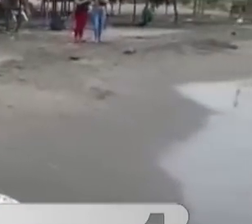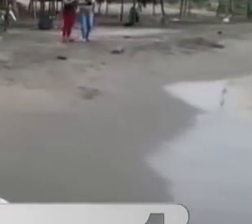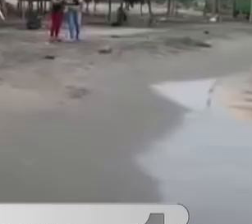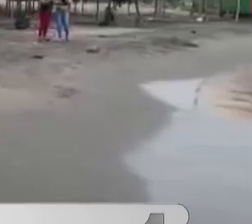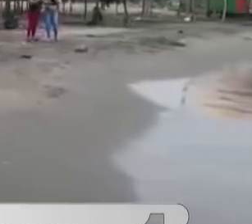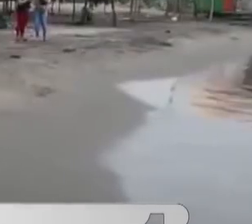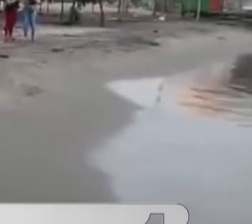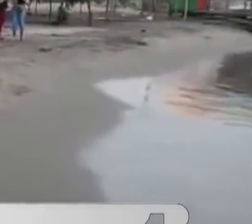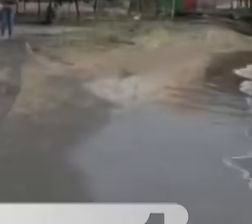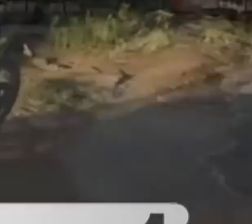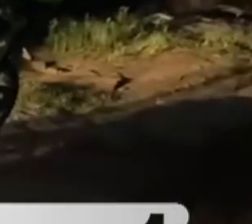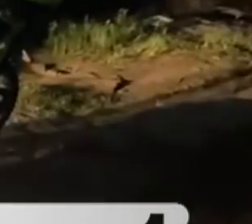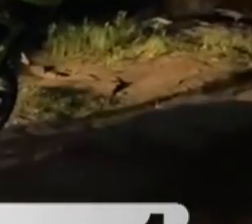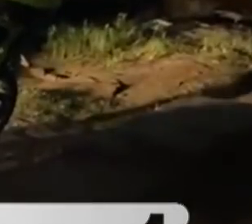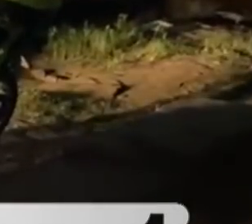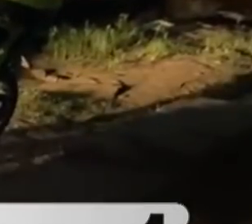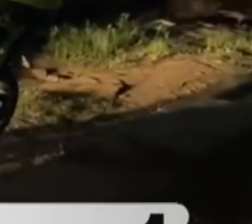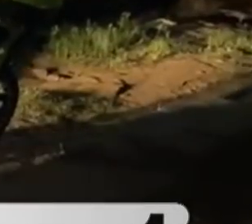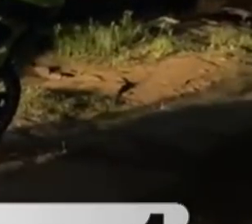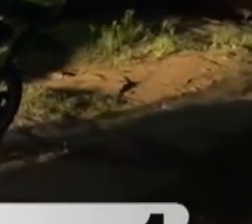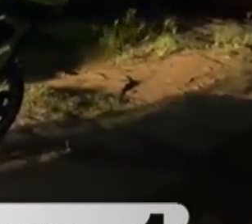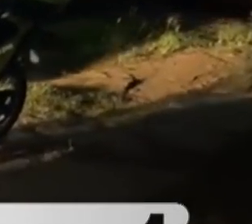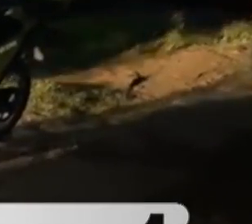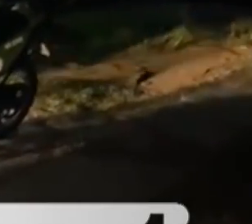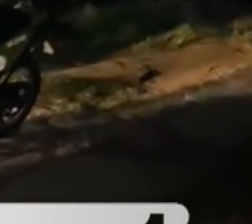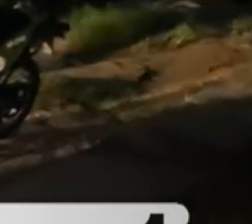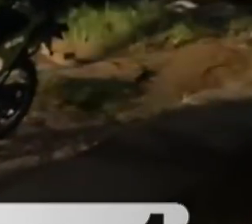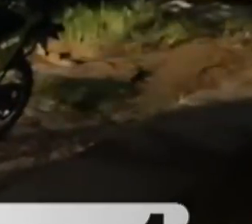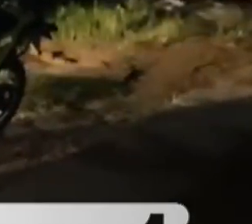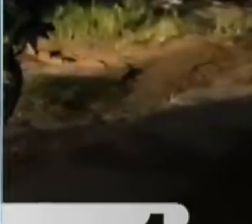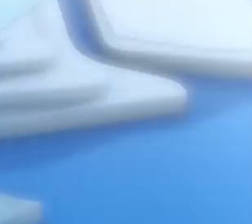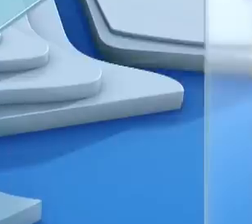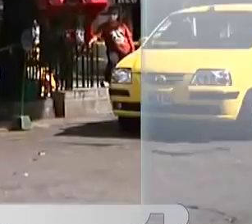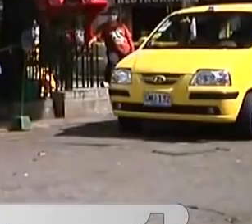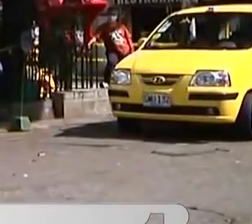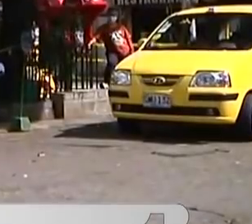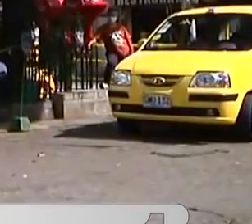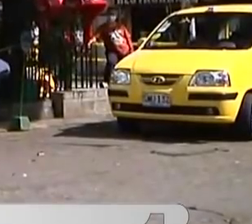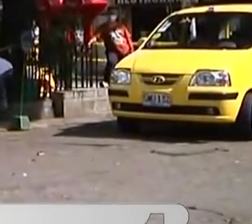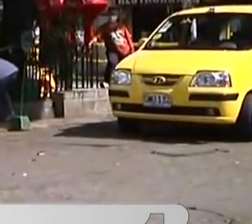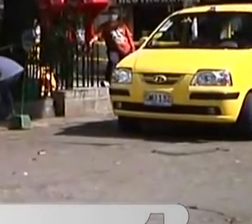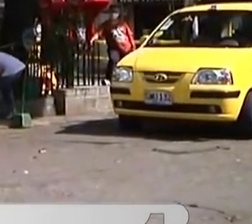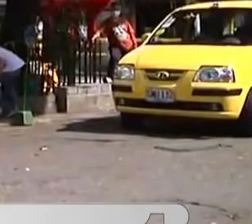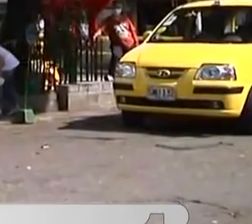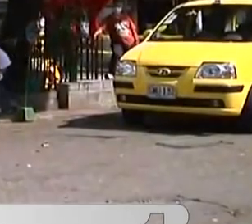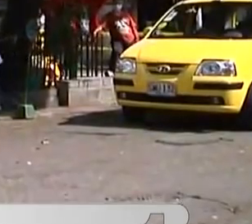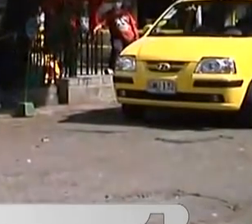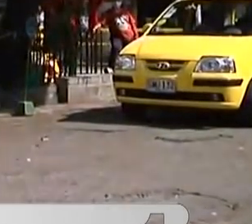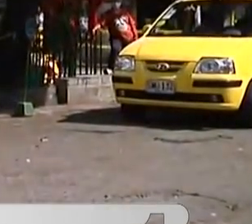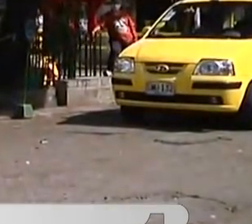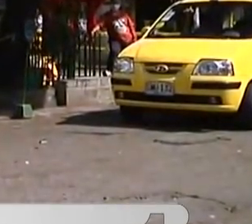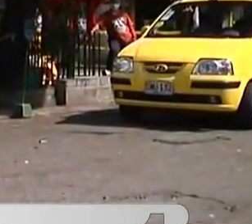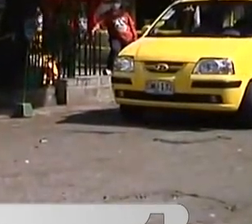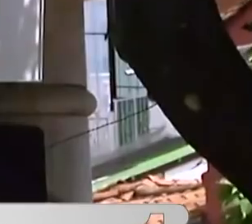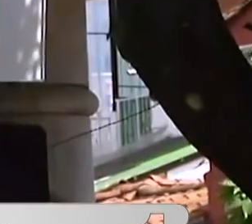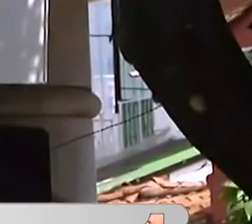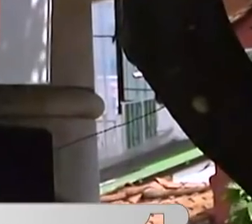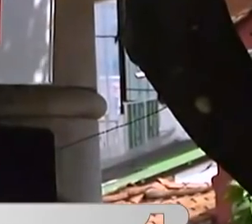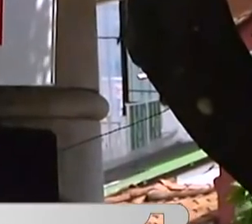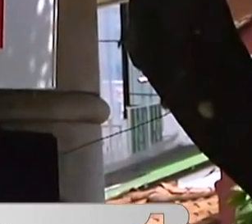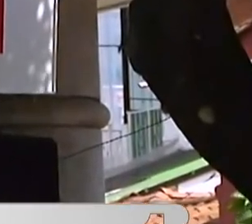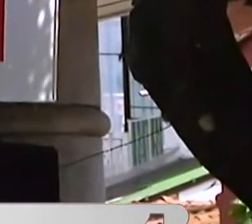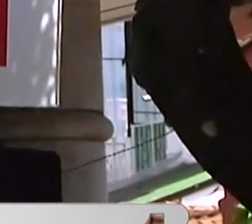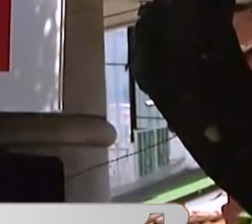de Puerto Colombia y apagan dos COVID fiesta en Barranquilla. Ocupación de UCI en Antioquia supera